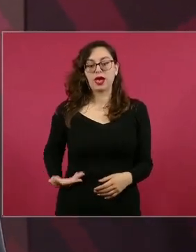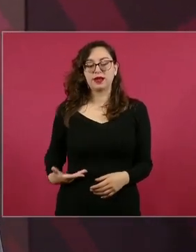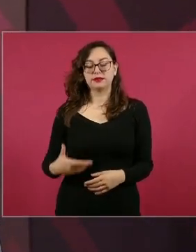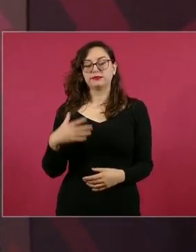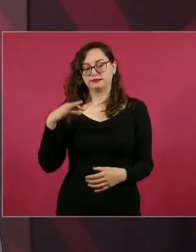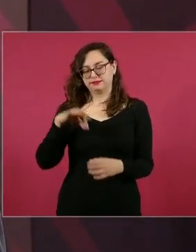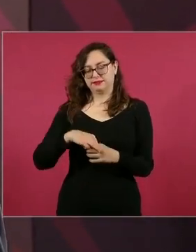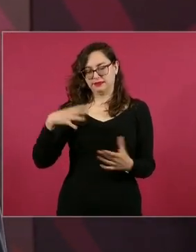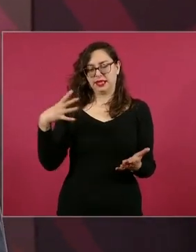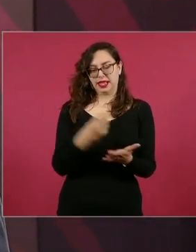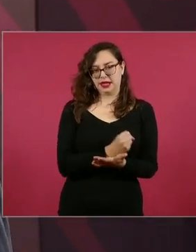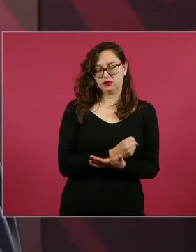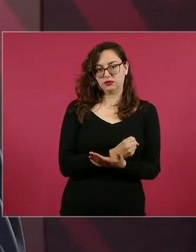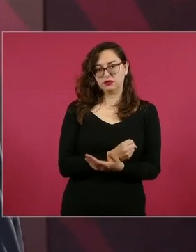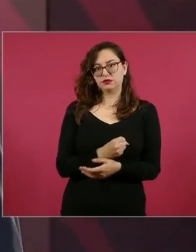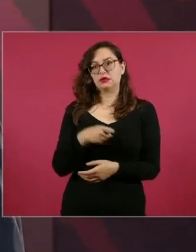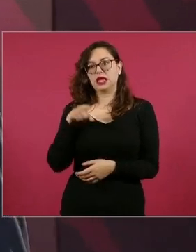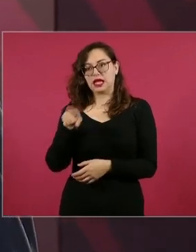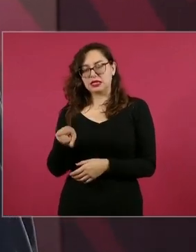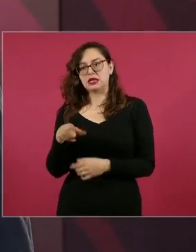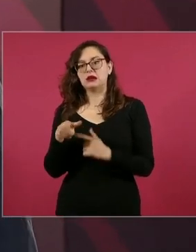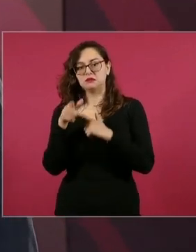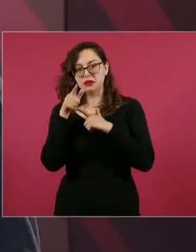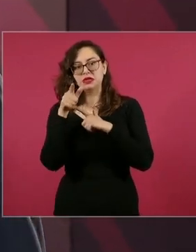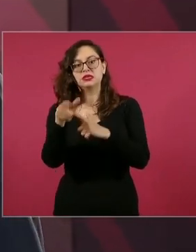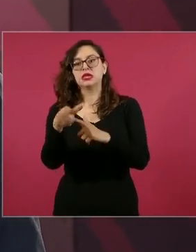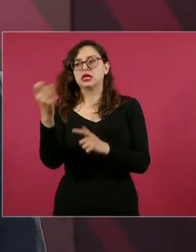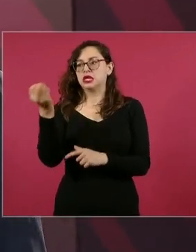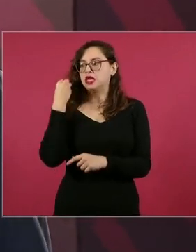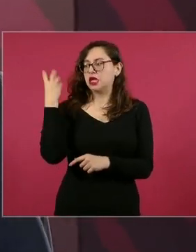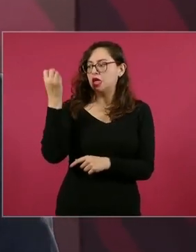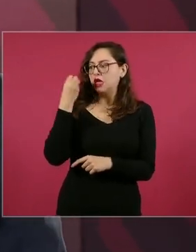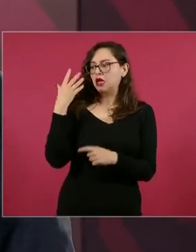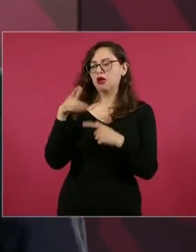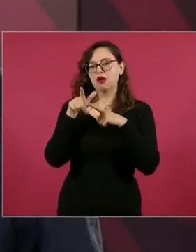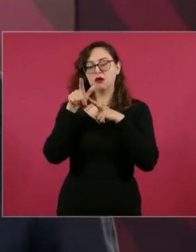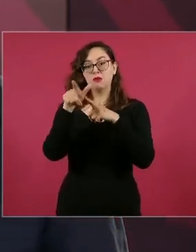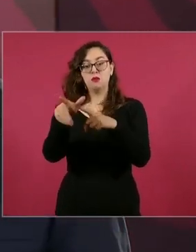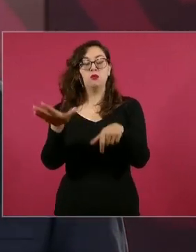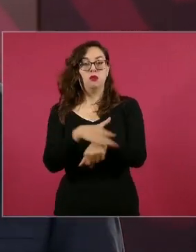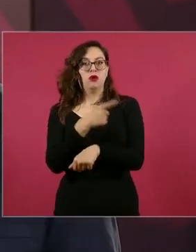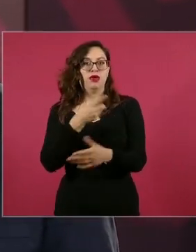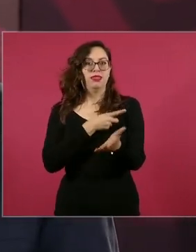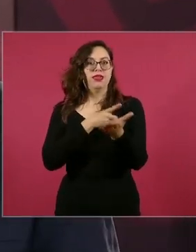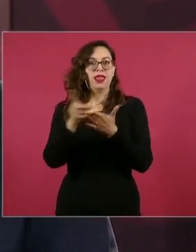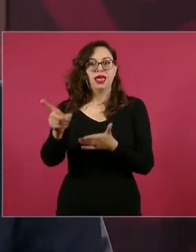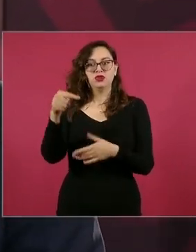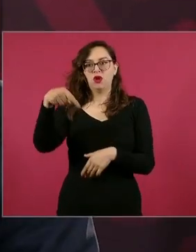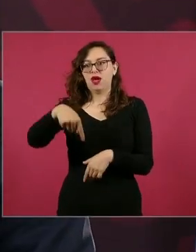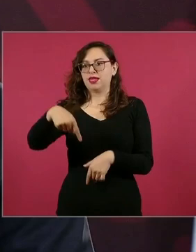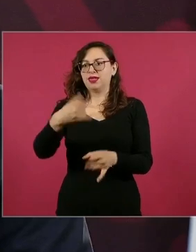de información porque es un derecho de réplica además eh